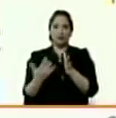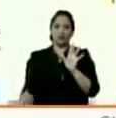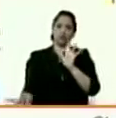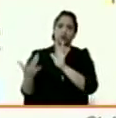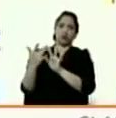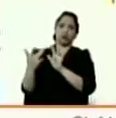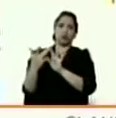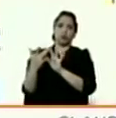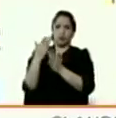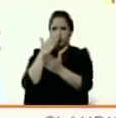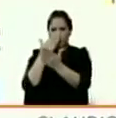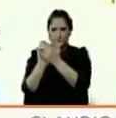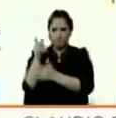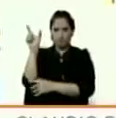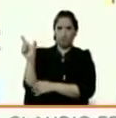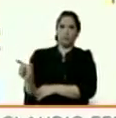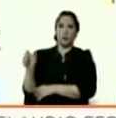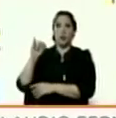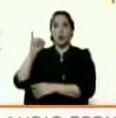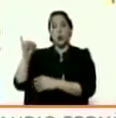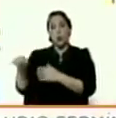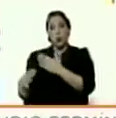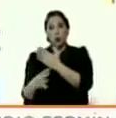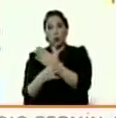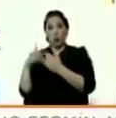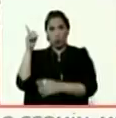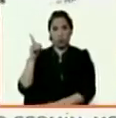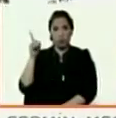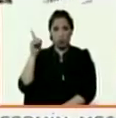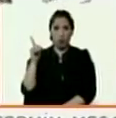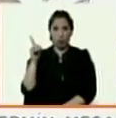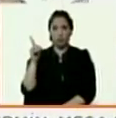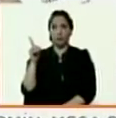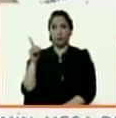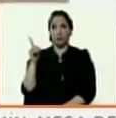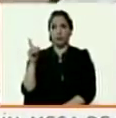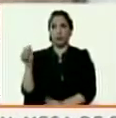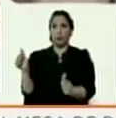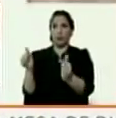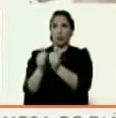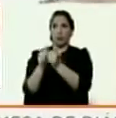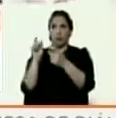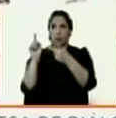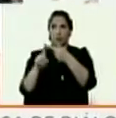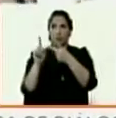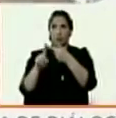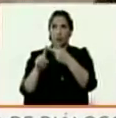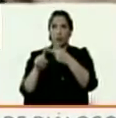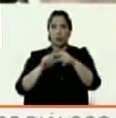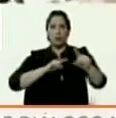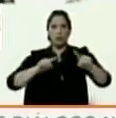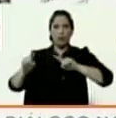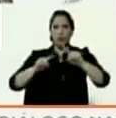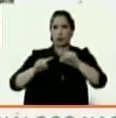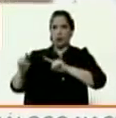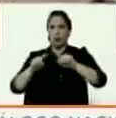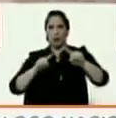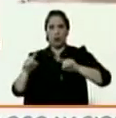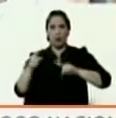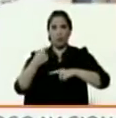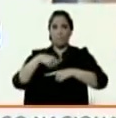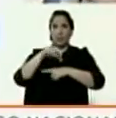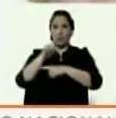directa del diputado Juan Guaidó con los dirigentes de los